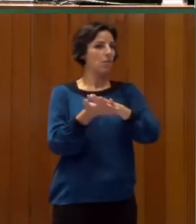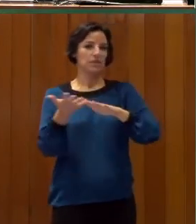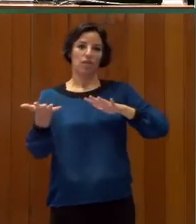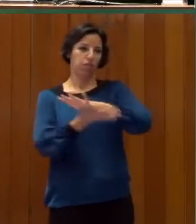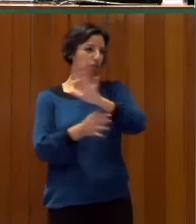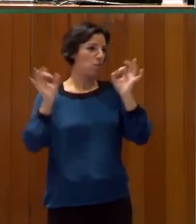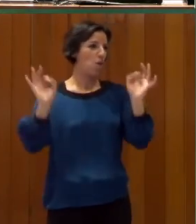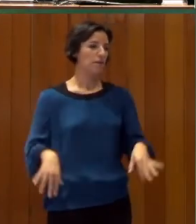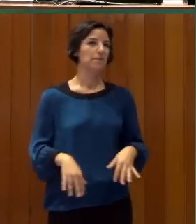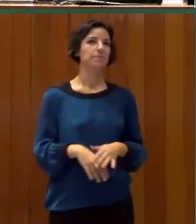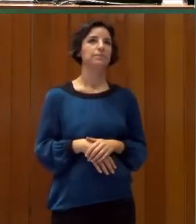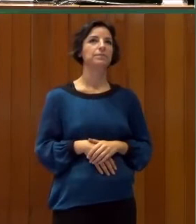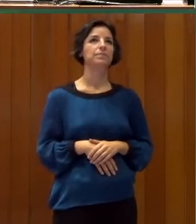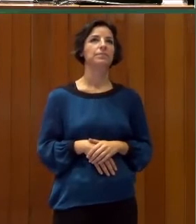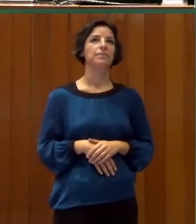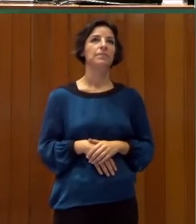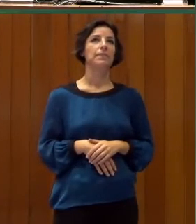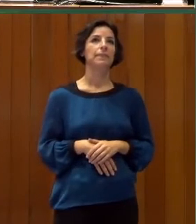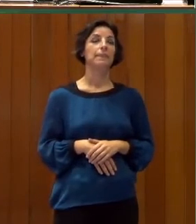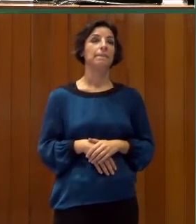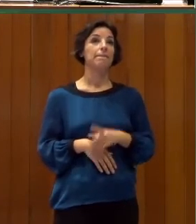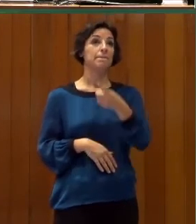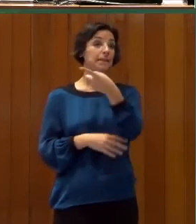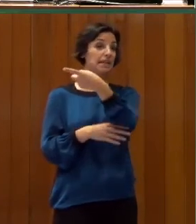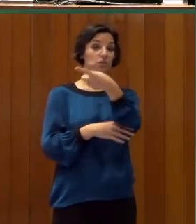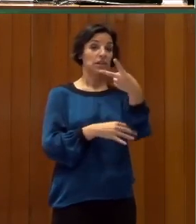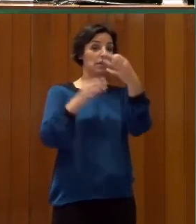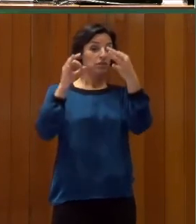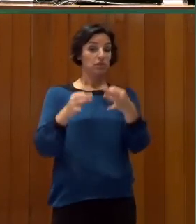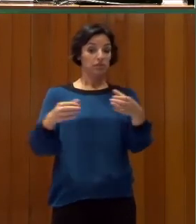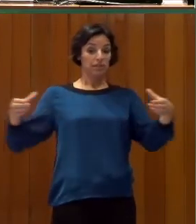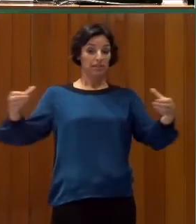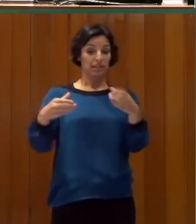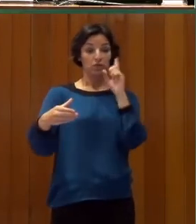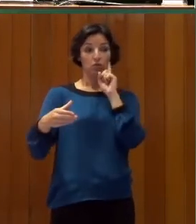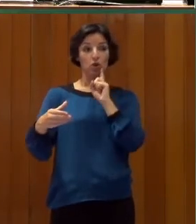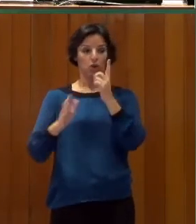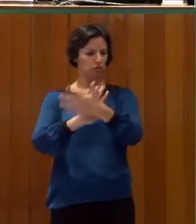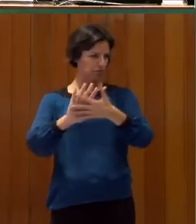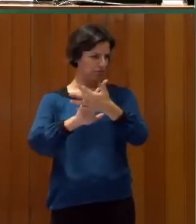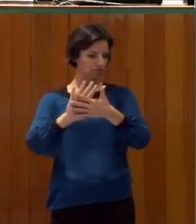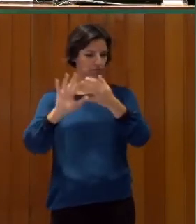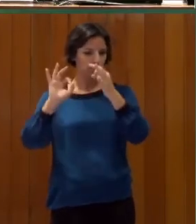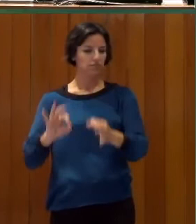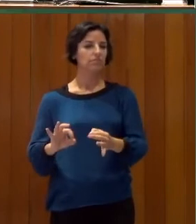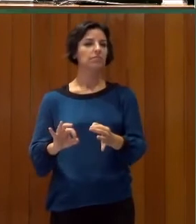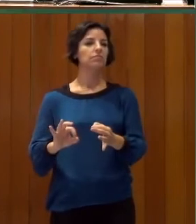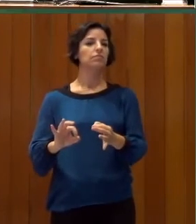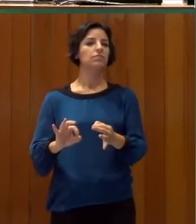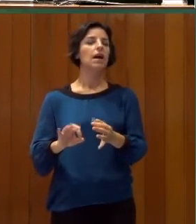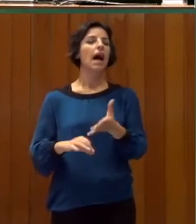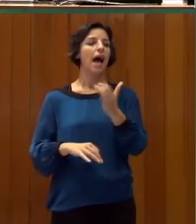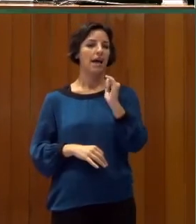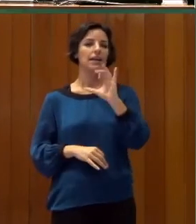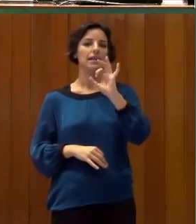En cuanto a la discusión, los resultados indican que en la muestra de personas sordas signantes aparece el efecto